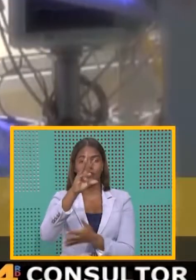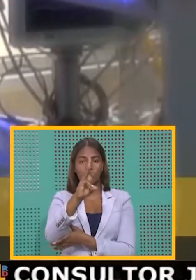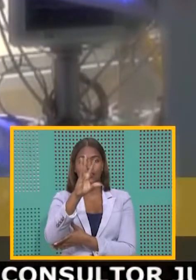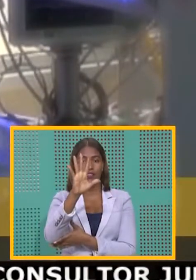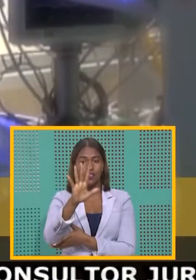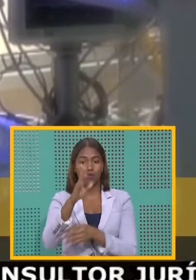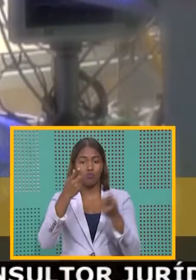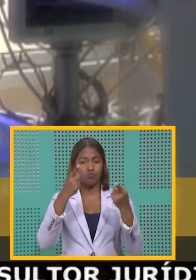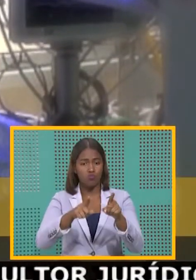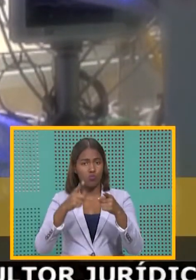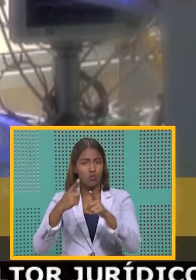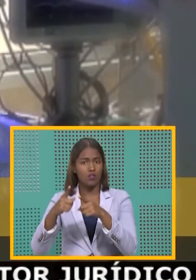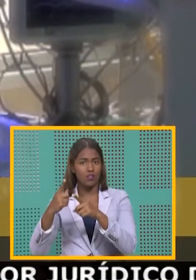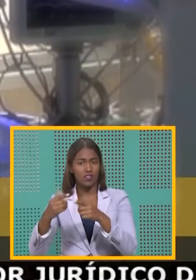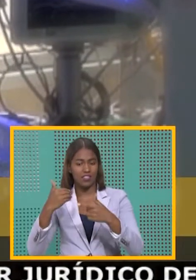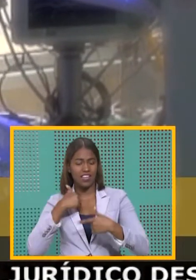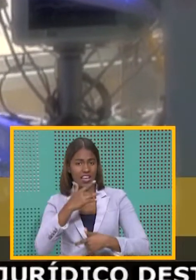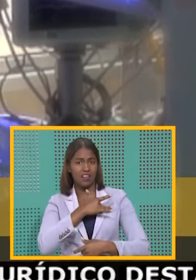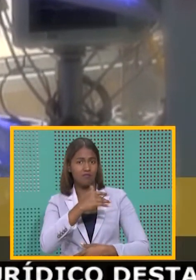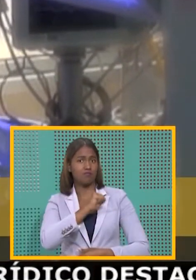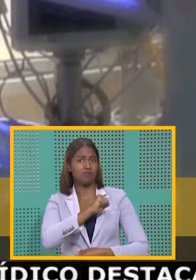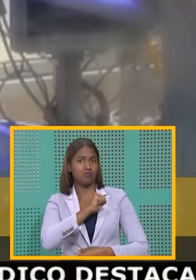58.065 eventos cardiovasculares,